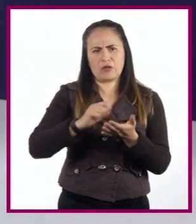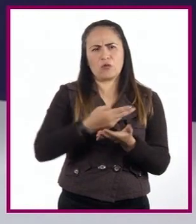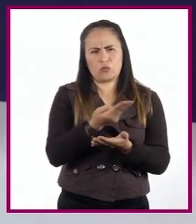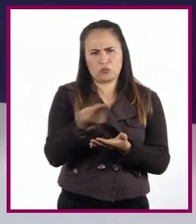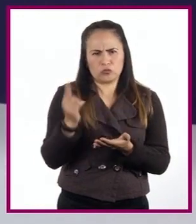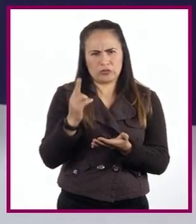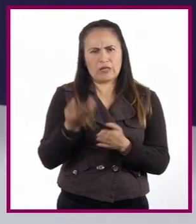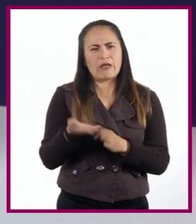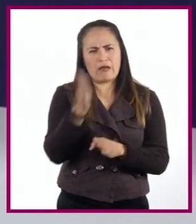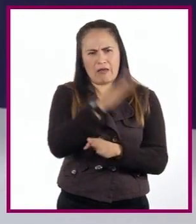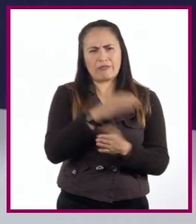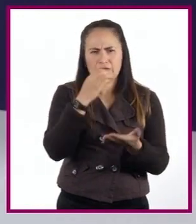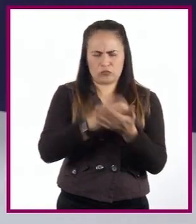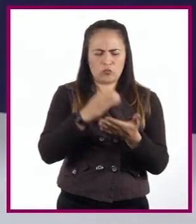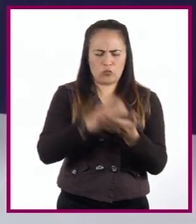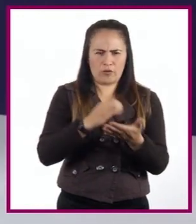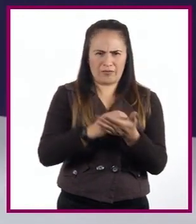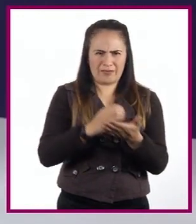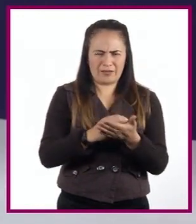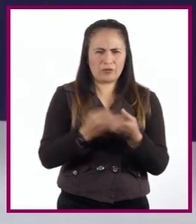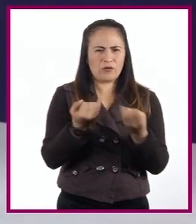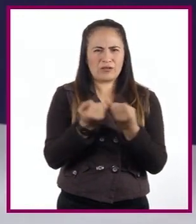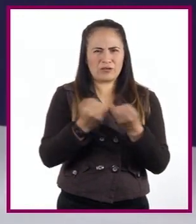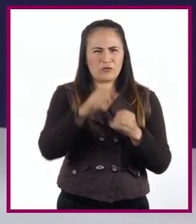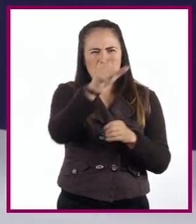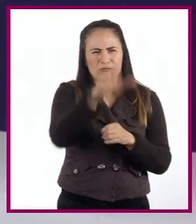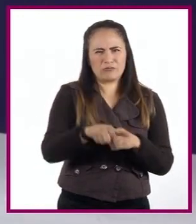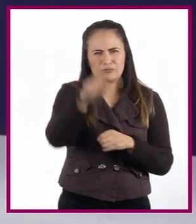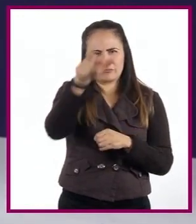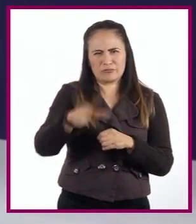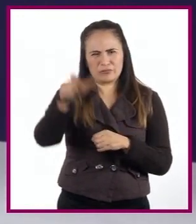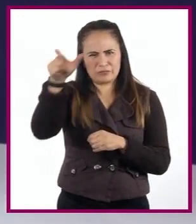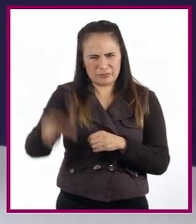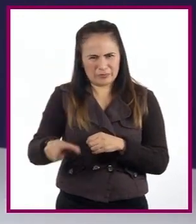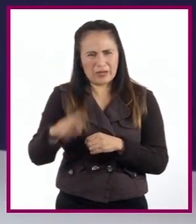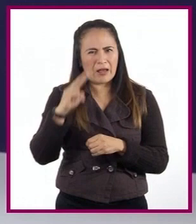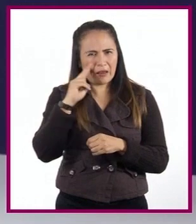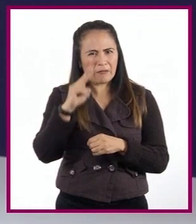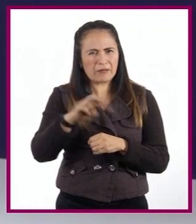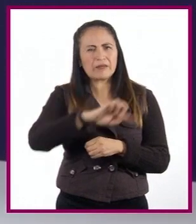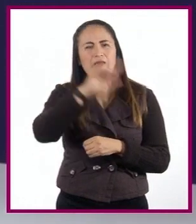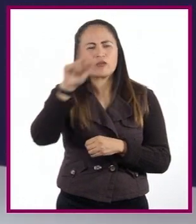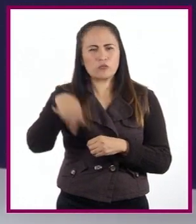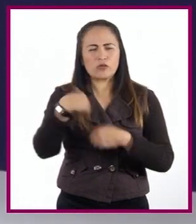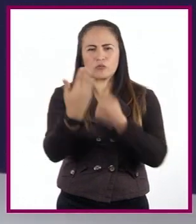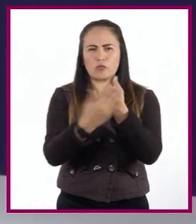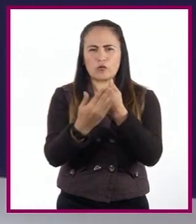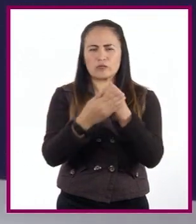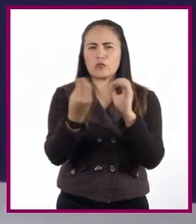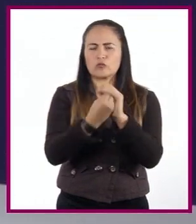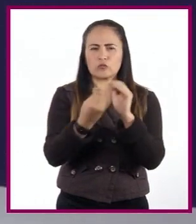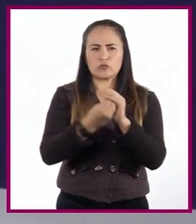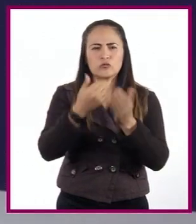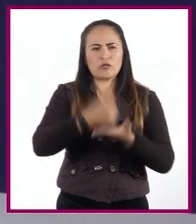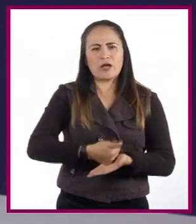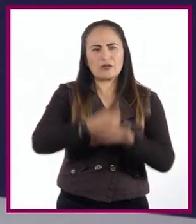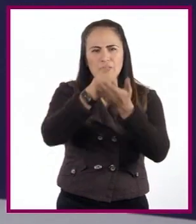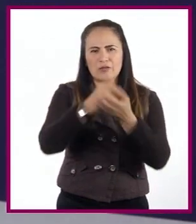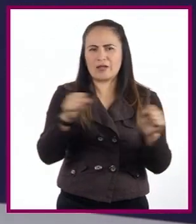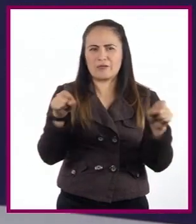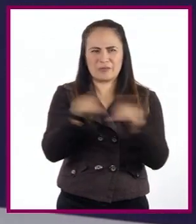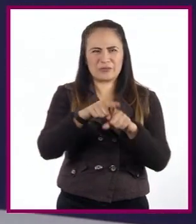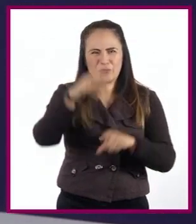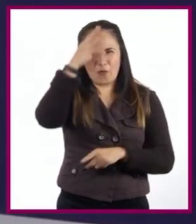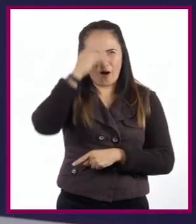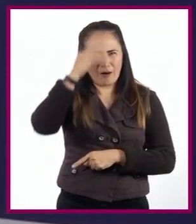realizaron en su cuaderno y el gráfico, pues les servirán en las siguientes sesiones relacionadas con este